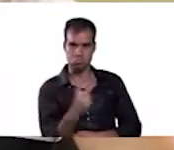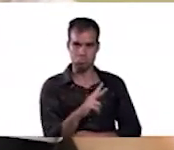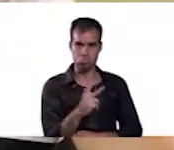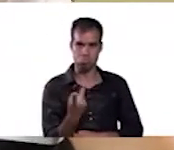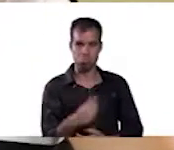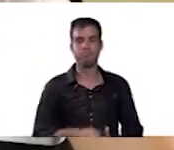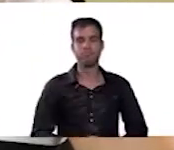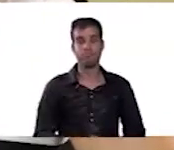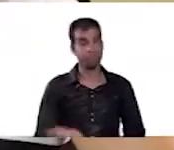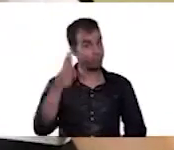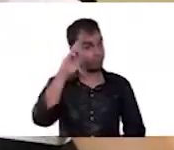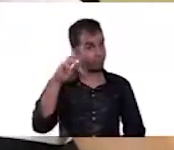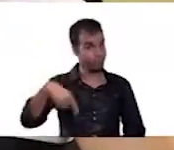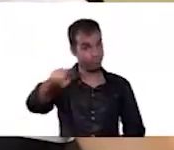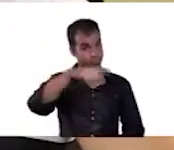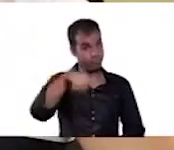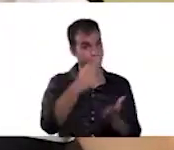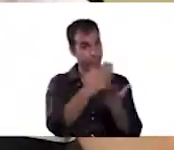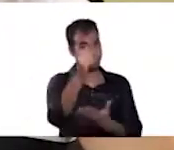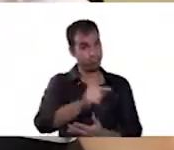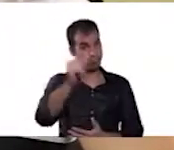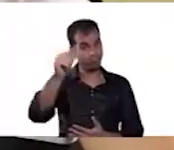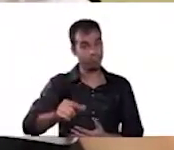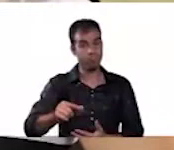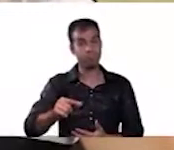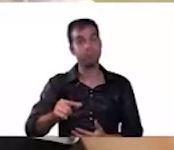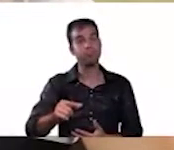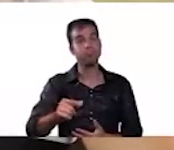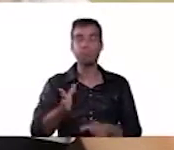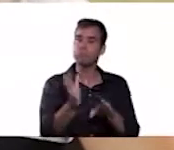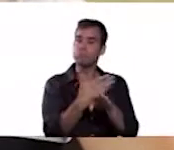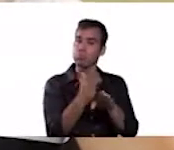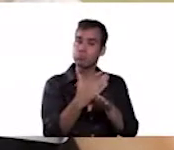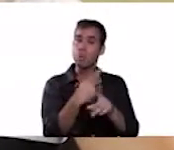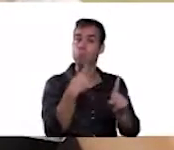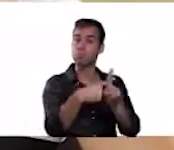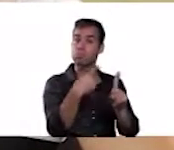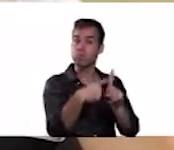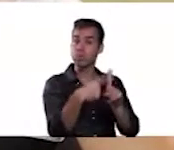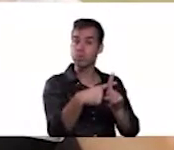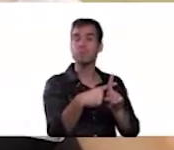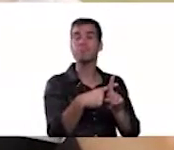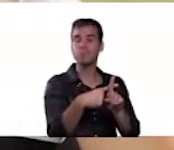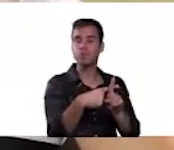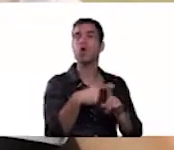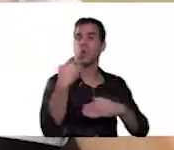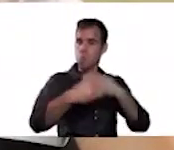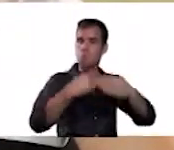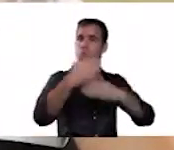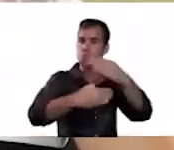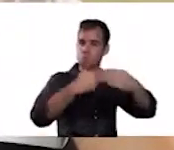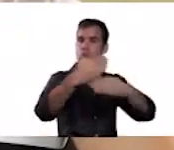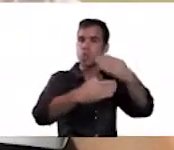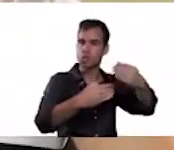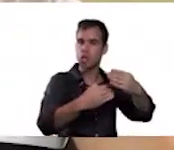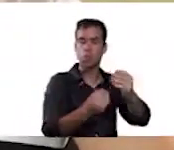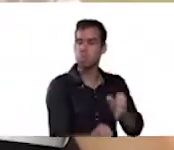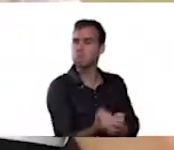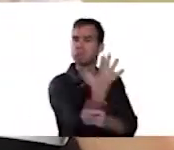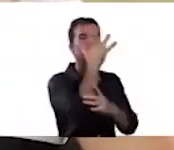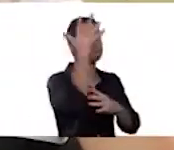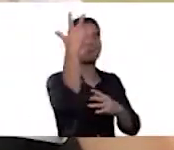Entonces recuerden, estudiantes, que cuando la variación de potencial da positivo, el proceso es